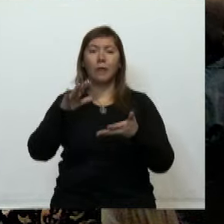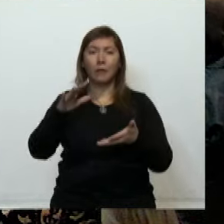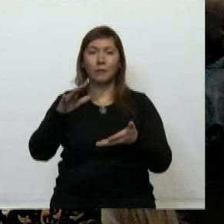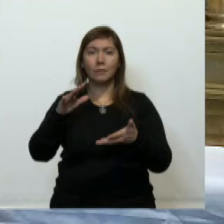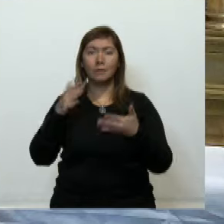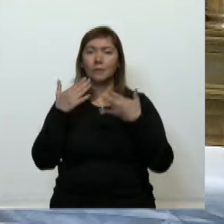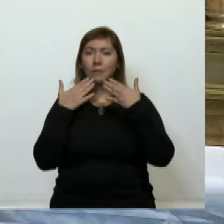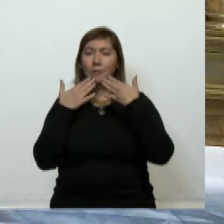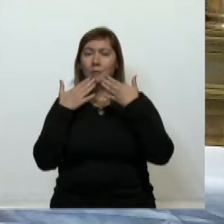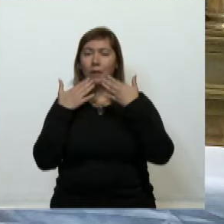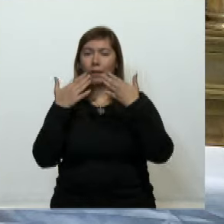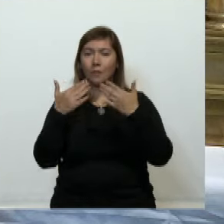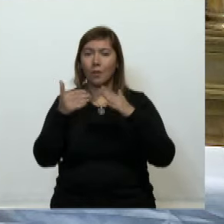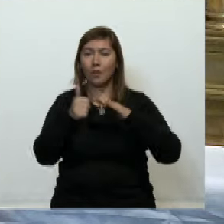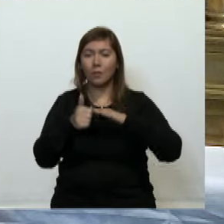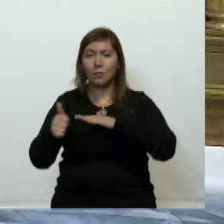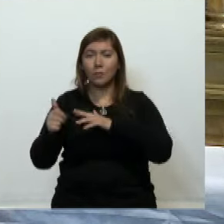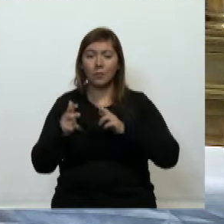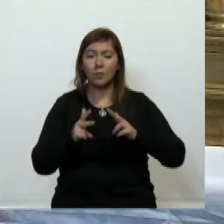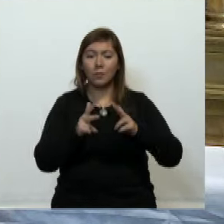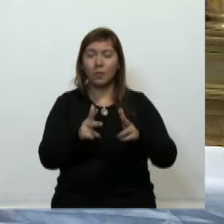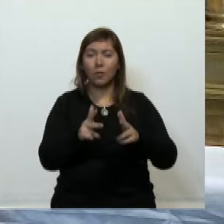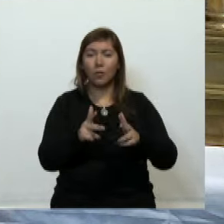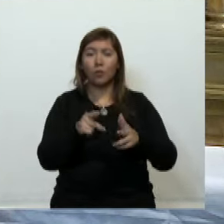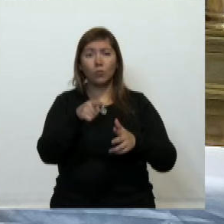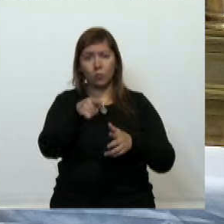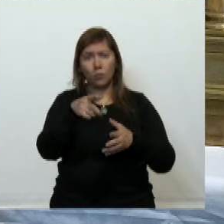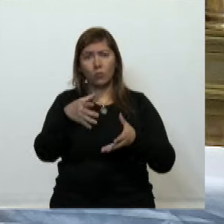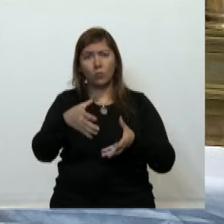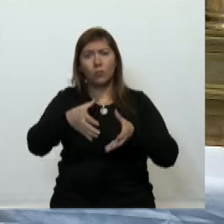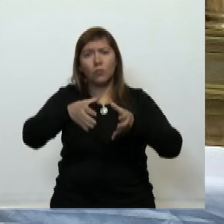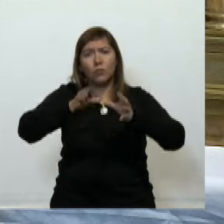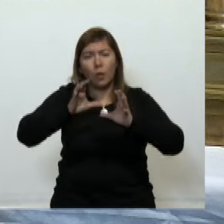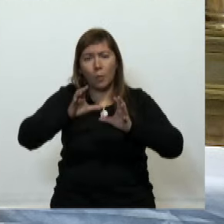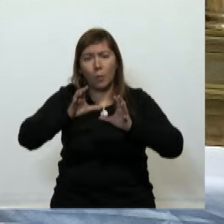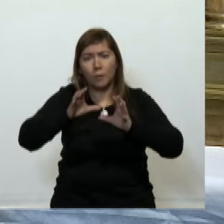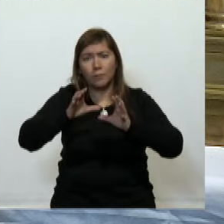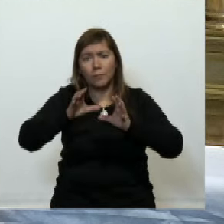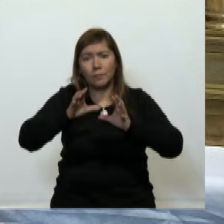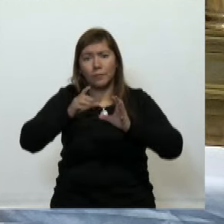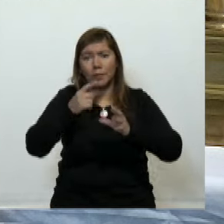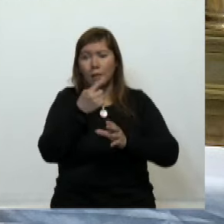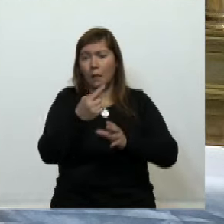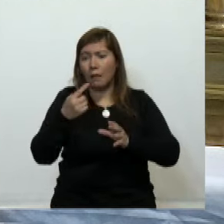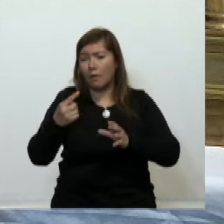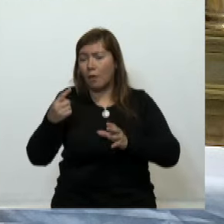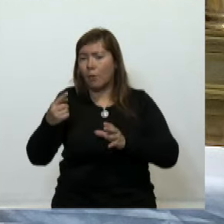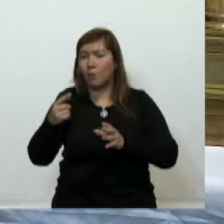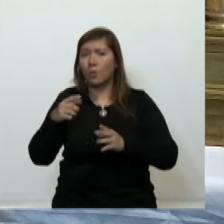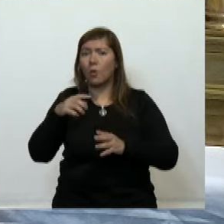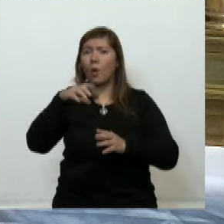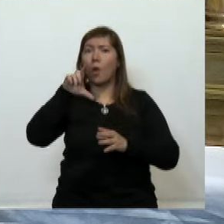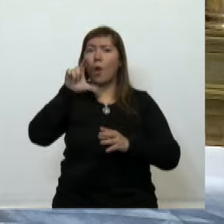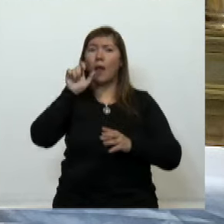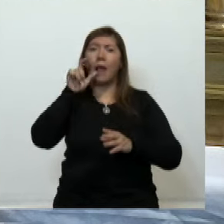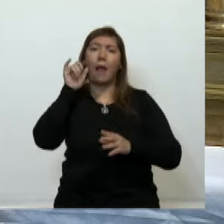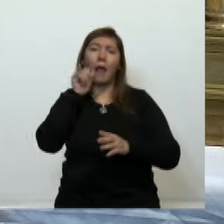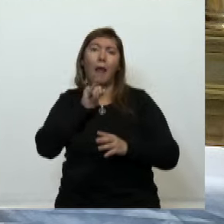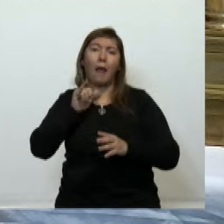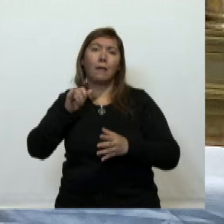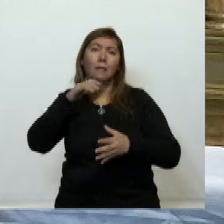diciendo: «Tomen y beban todos de él, porque este es el cáliz de mi sangre, sangre de la